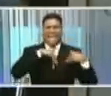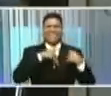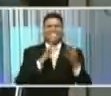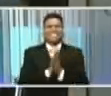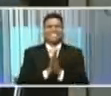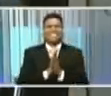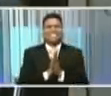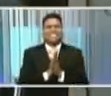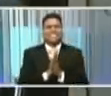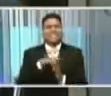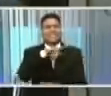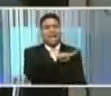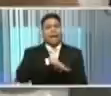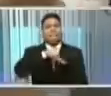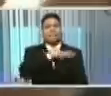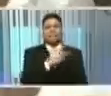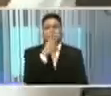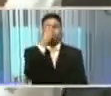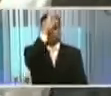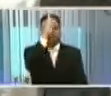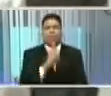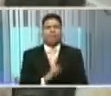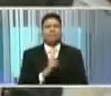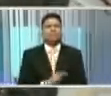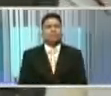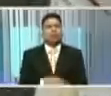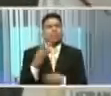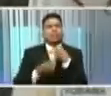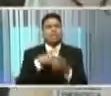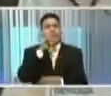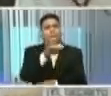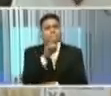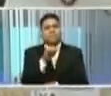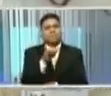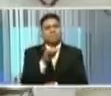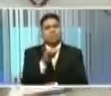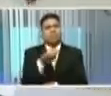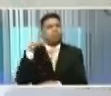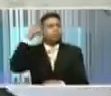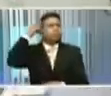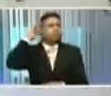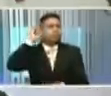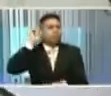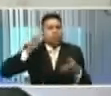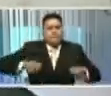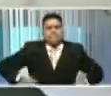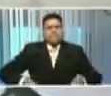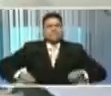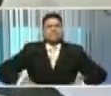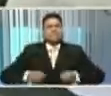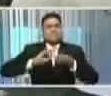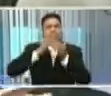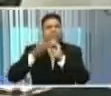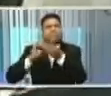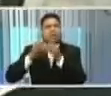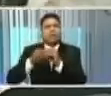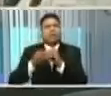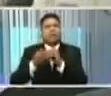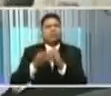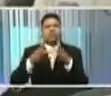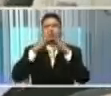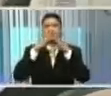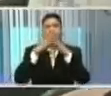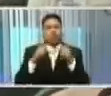Gregorio Hernández, que está pidiendo apoyo para hacer ellos mismos las prótesis, las sillas, reparación,